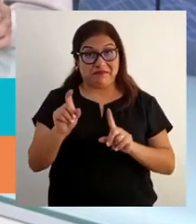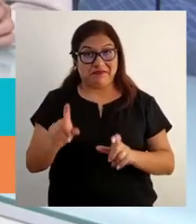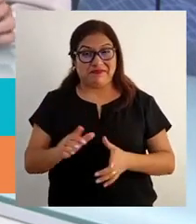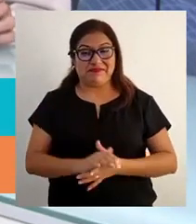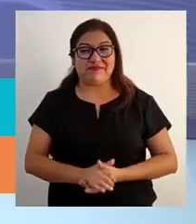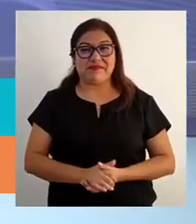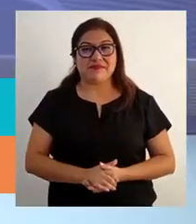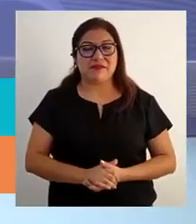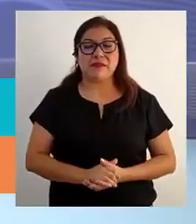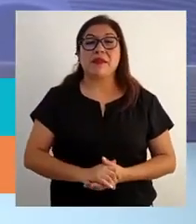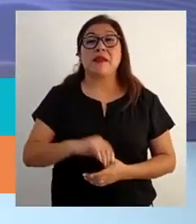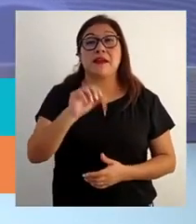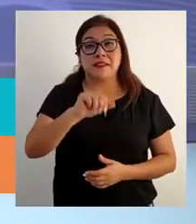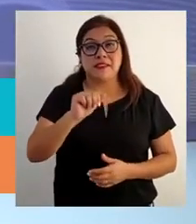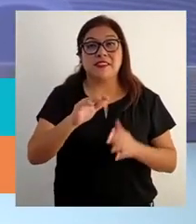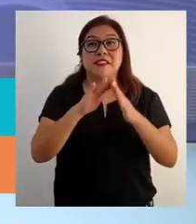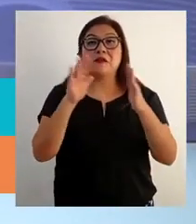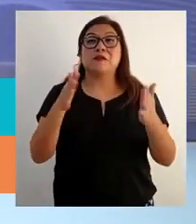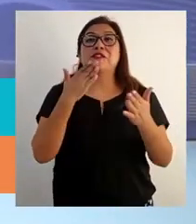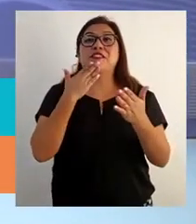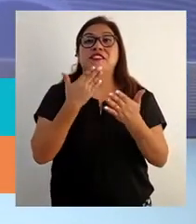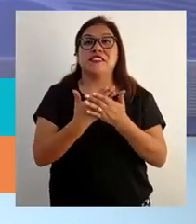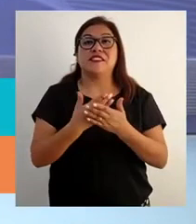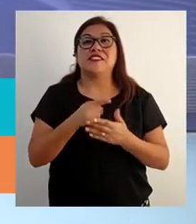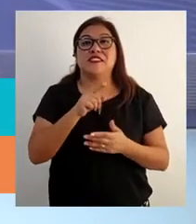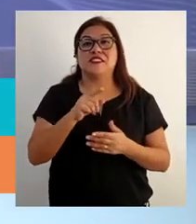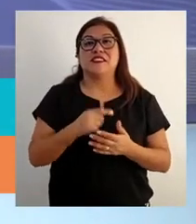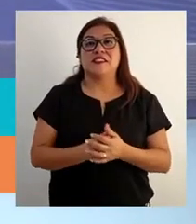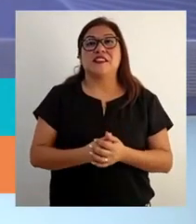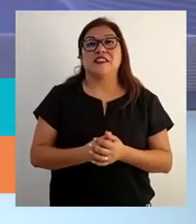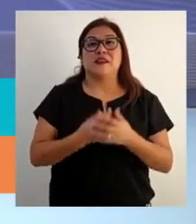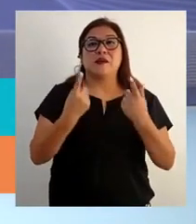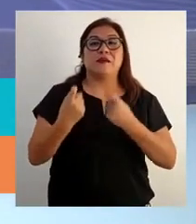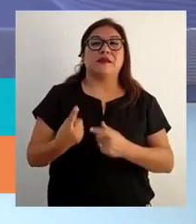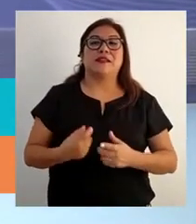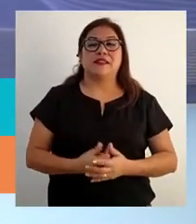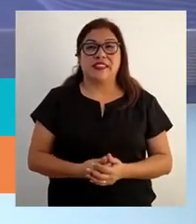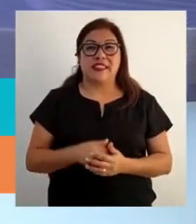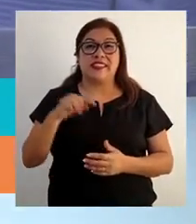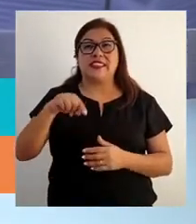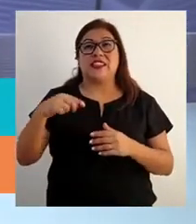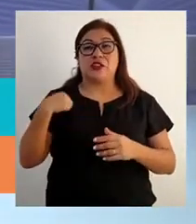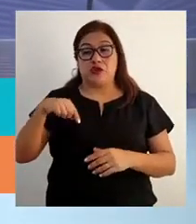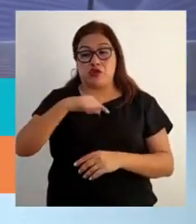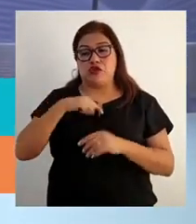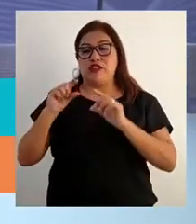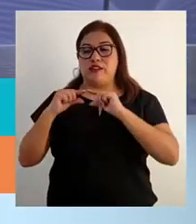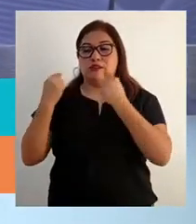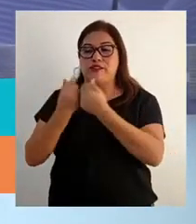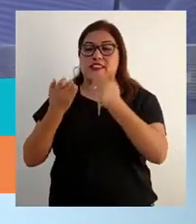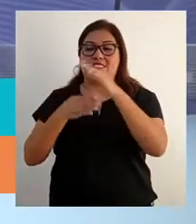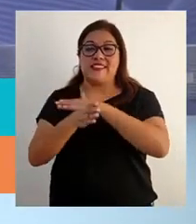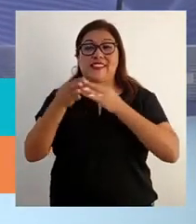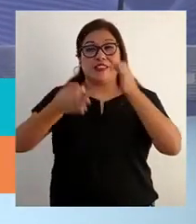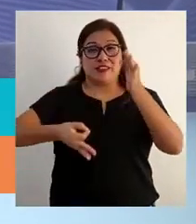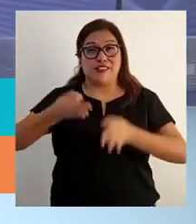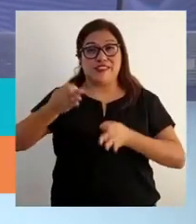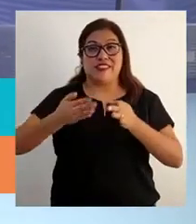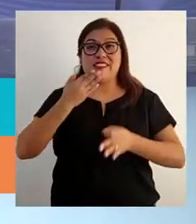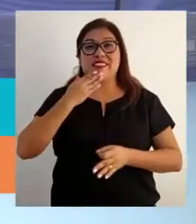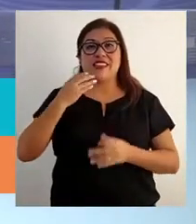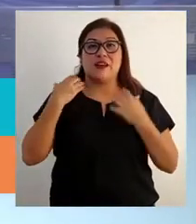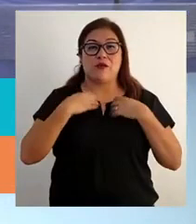efectivamente, Vilma, muchas gracias por la respuesta, muchas gracias, Enrique. Desde la Comisión de Acceso a la Justicia que preside la señora Jueza